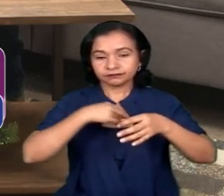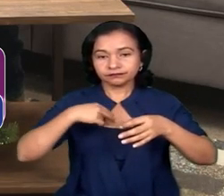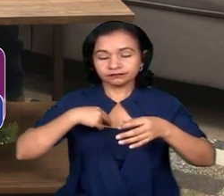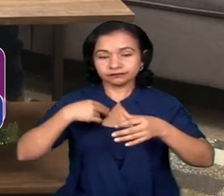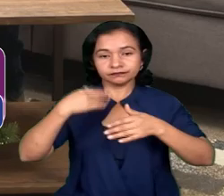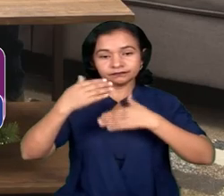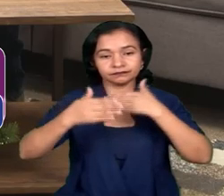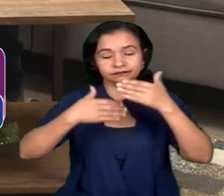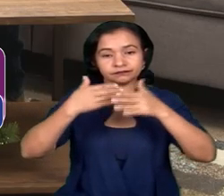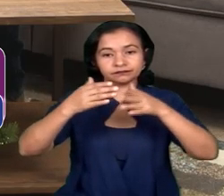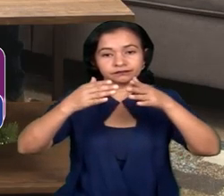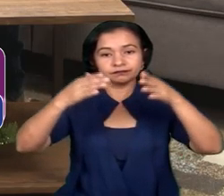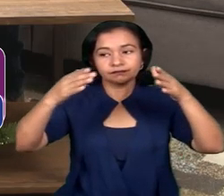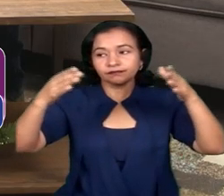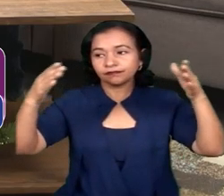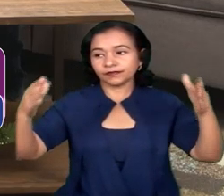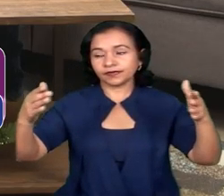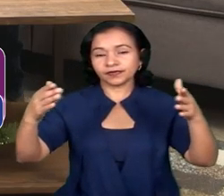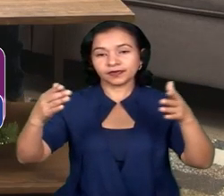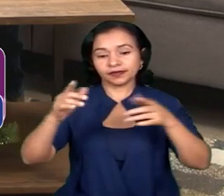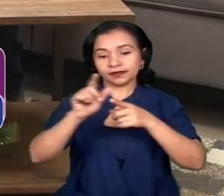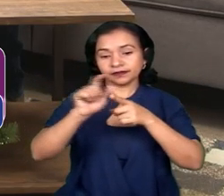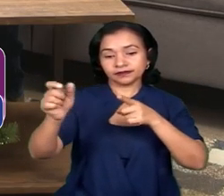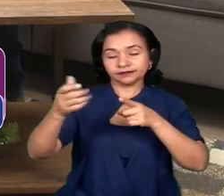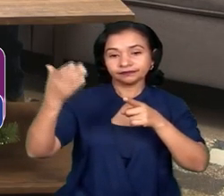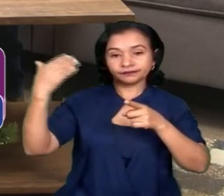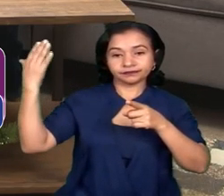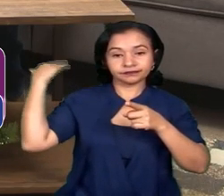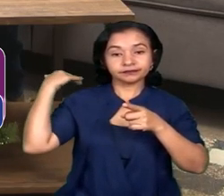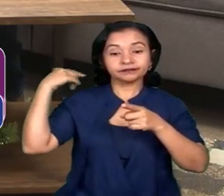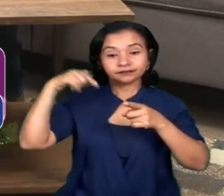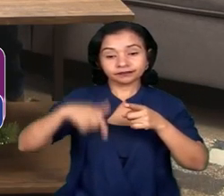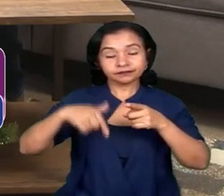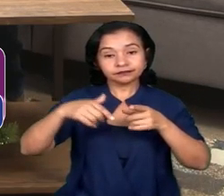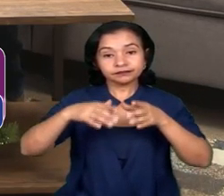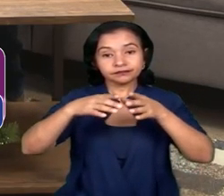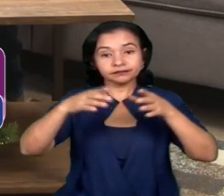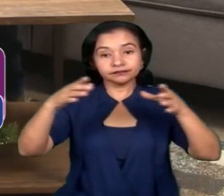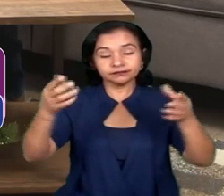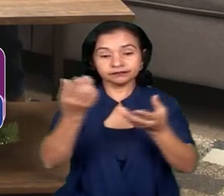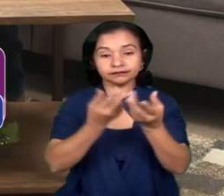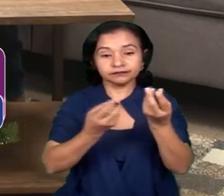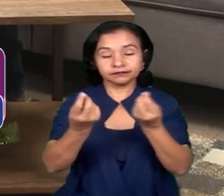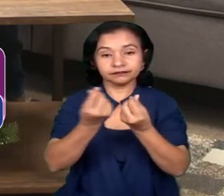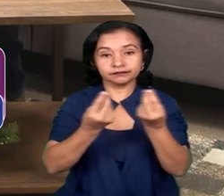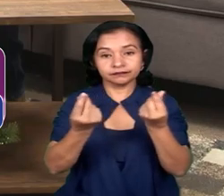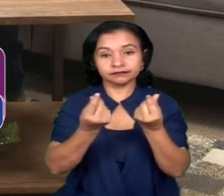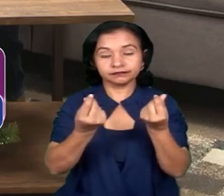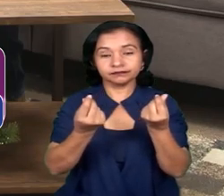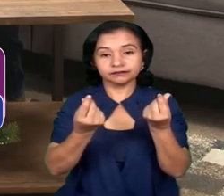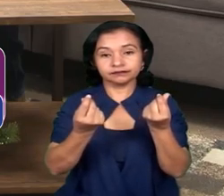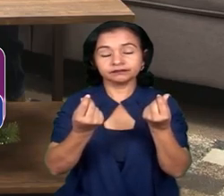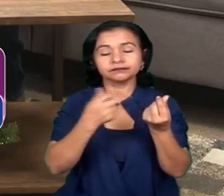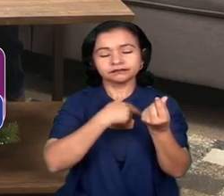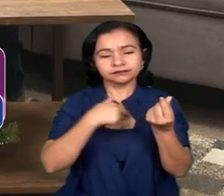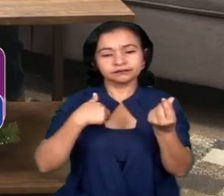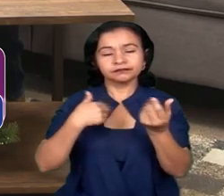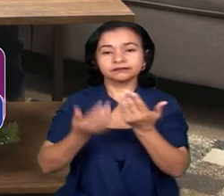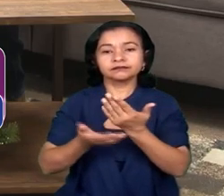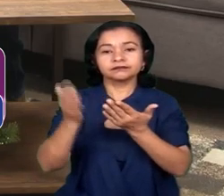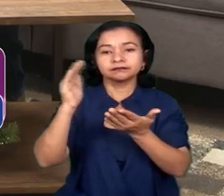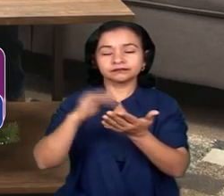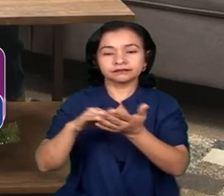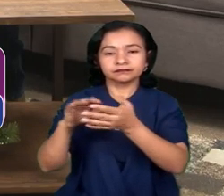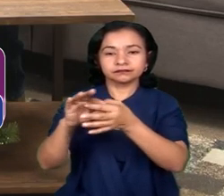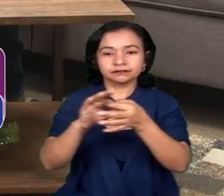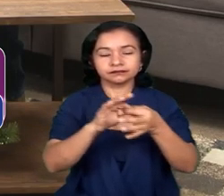creciendo desde el mes pasado, hemos venido creciendo la economía porque la hemos reactivado